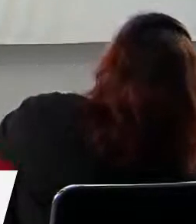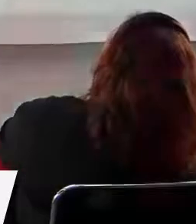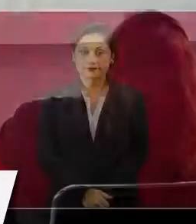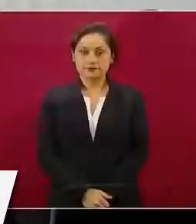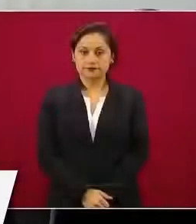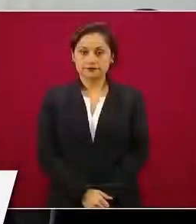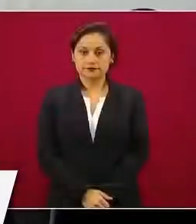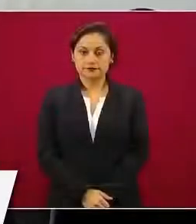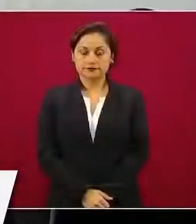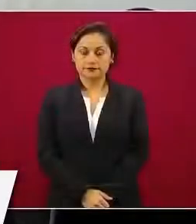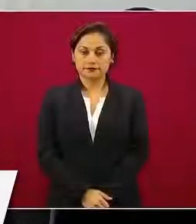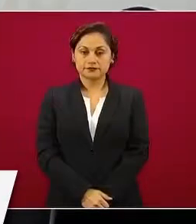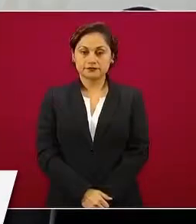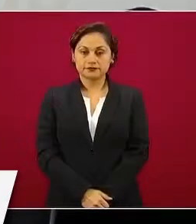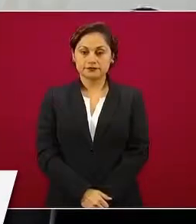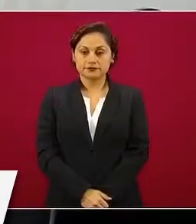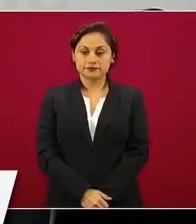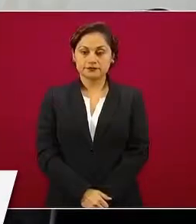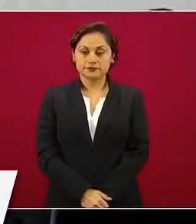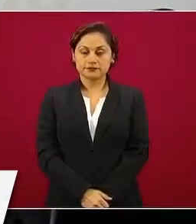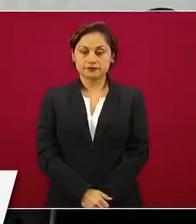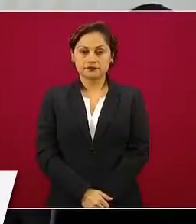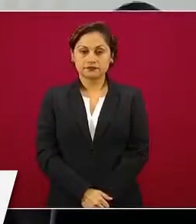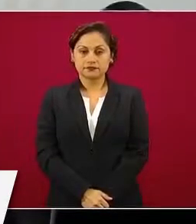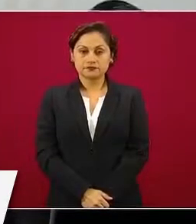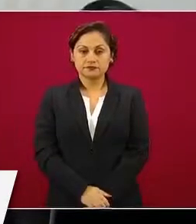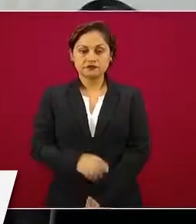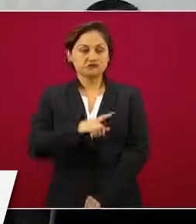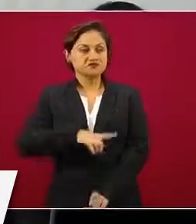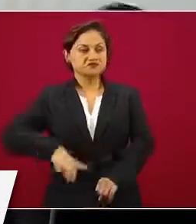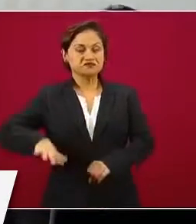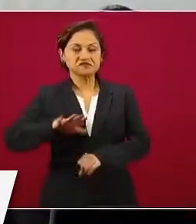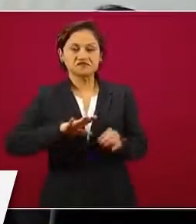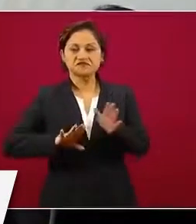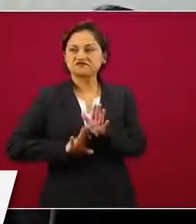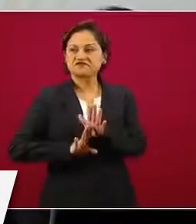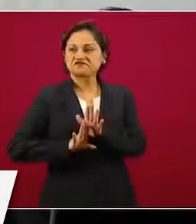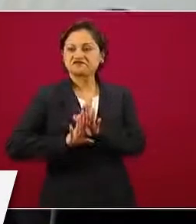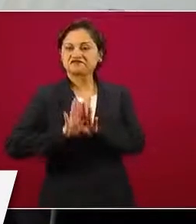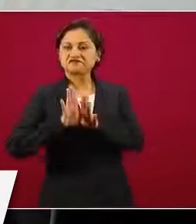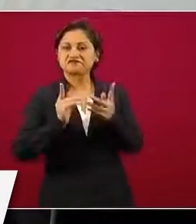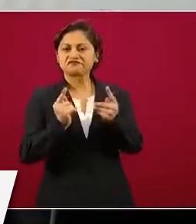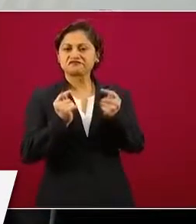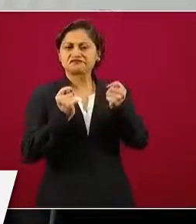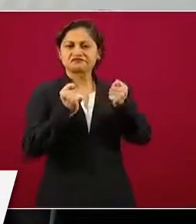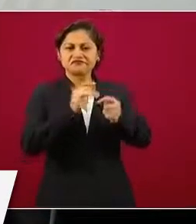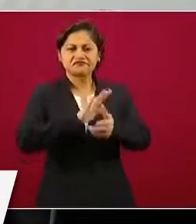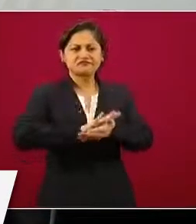ascender a como dé lugar, sin escrúpulos morales de ninguna índole,